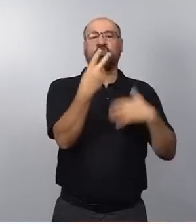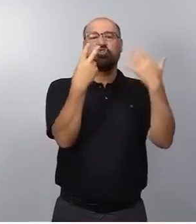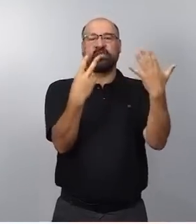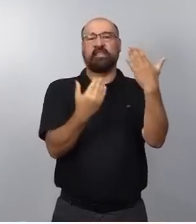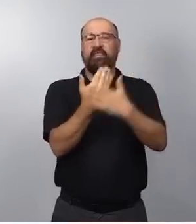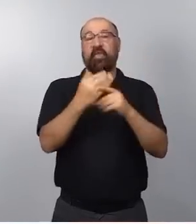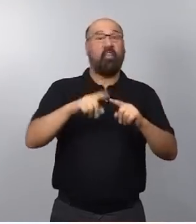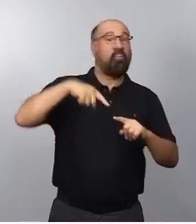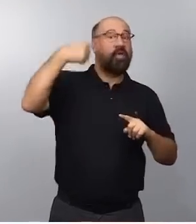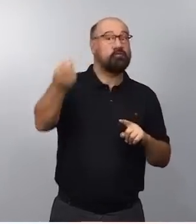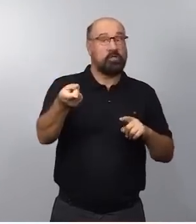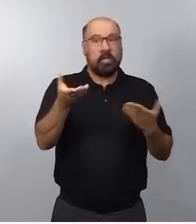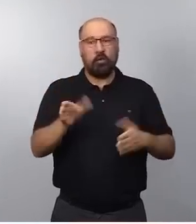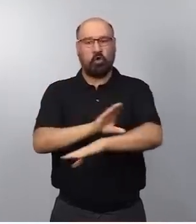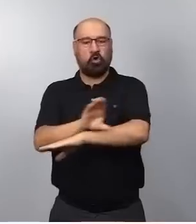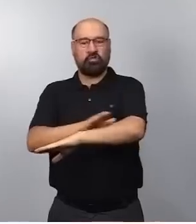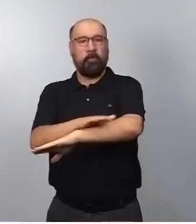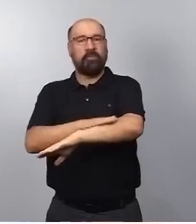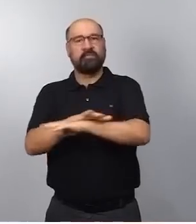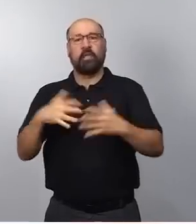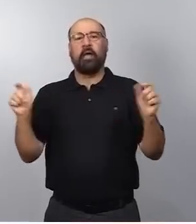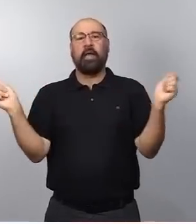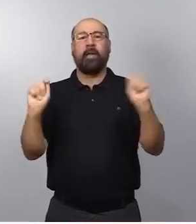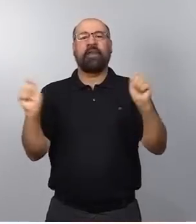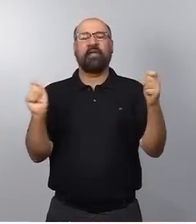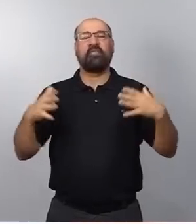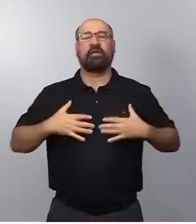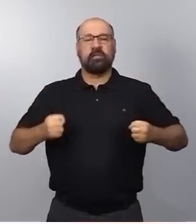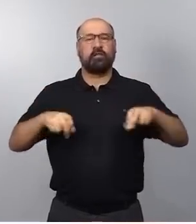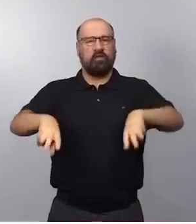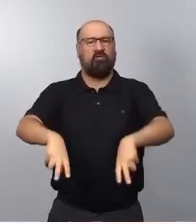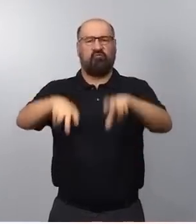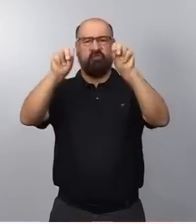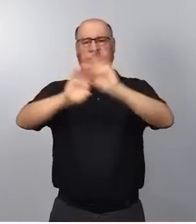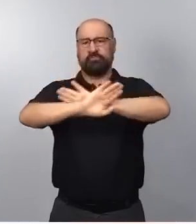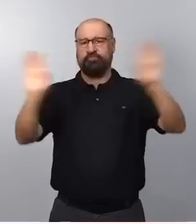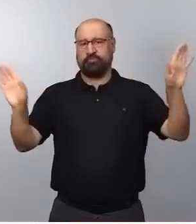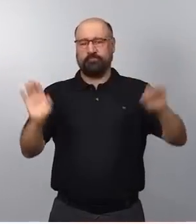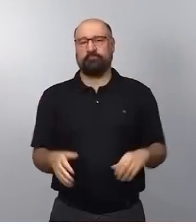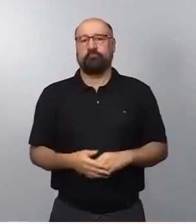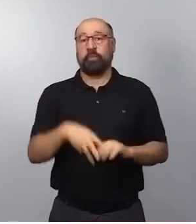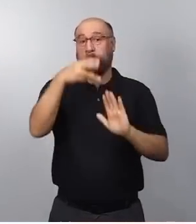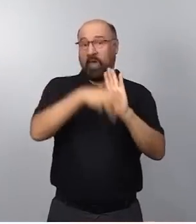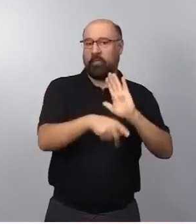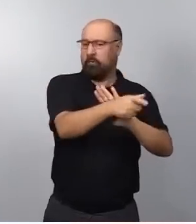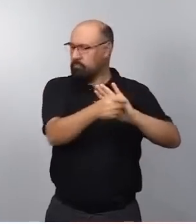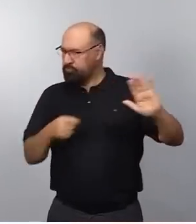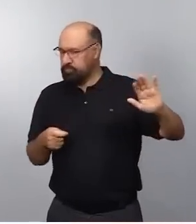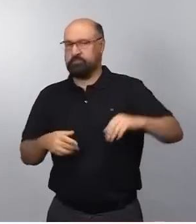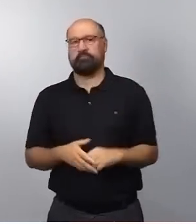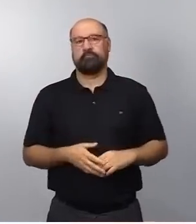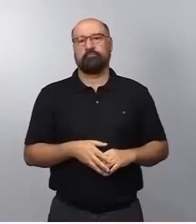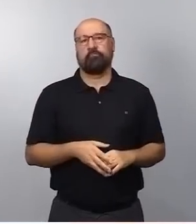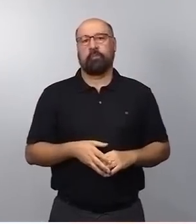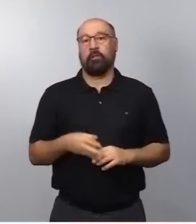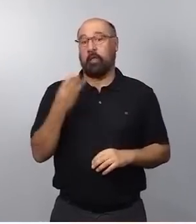Consejo de Ministros pues, pone fin a la emergencia sanitaria provocada por la COVID-19. Más de 3 años después podemos decir, sin bajar la